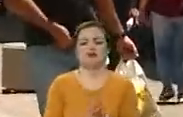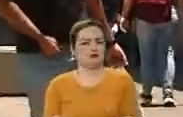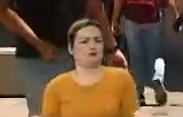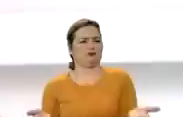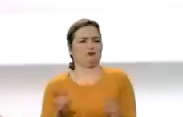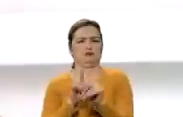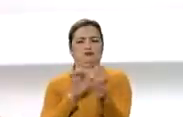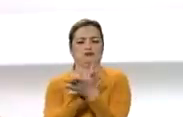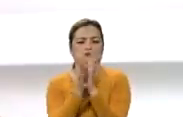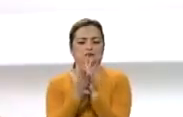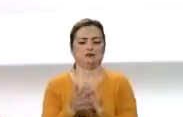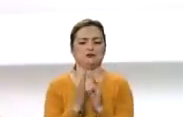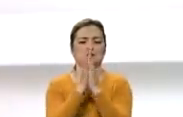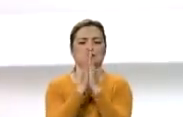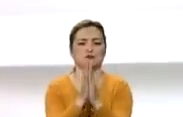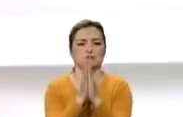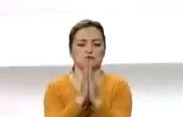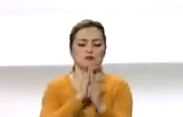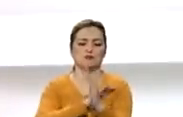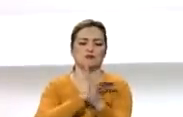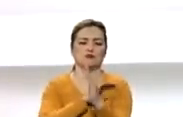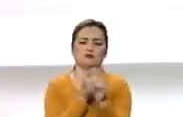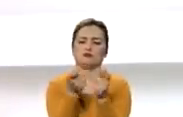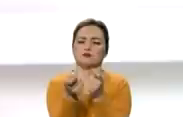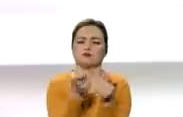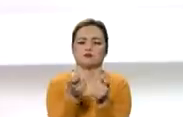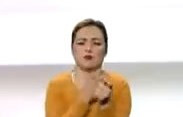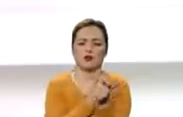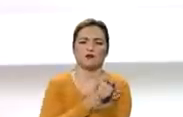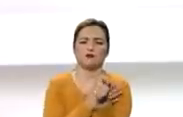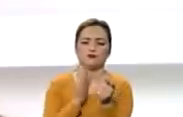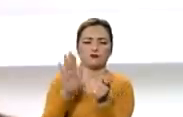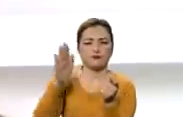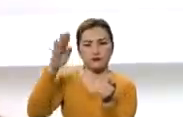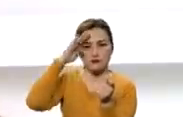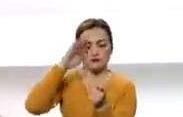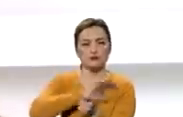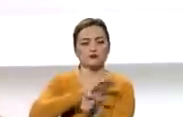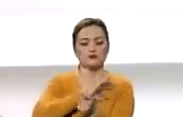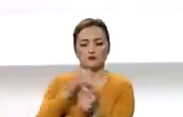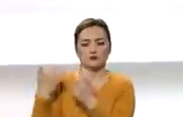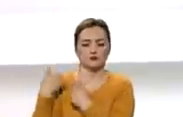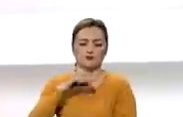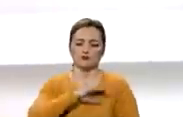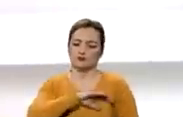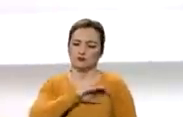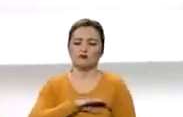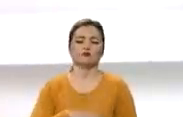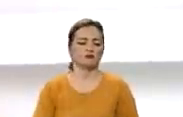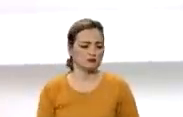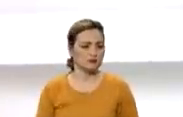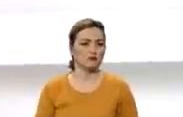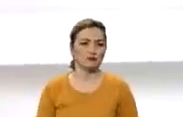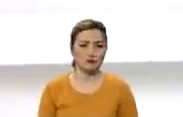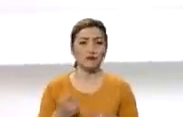la distancia. Solicitarles a los municipios generen los controles respectivos con su personal, porque esa es una competencia municipal, a través